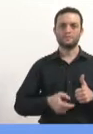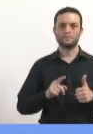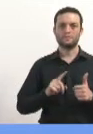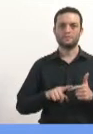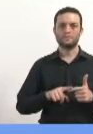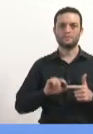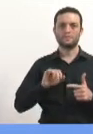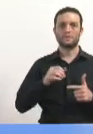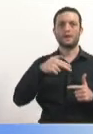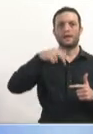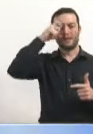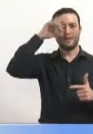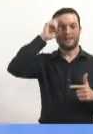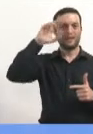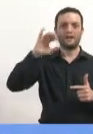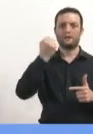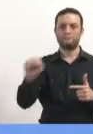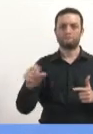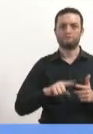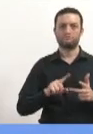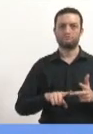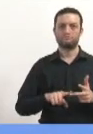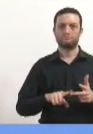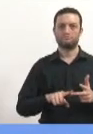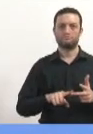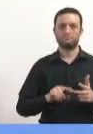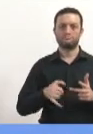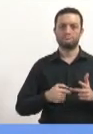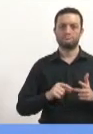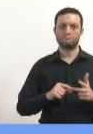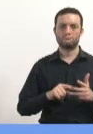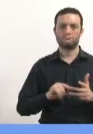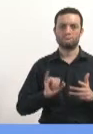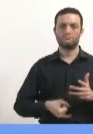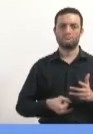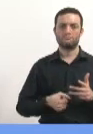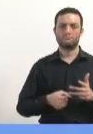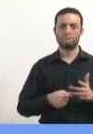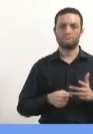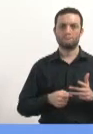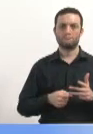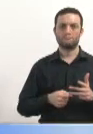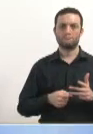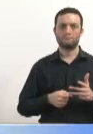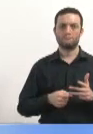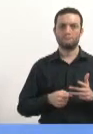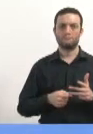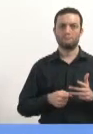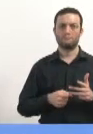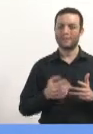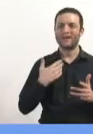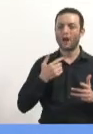de de la ausente olaya afirmativo país afirmativo ya le preguntó gracias